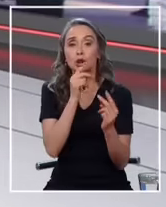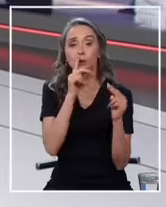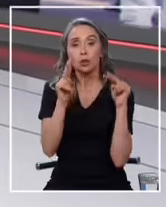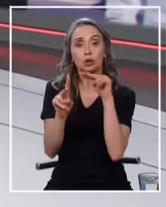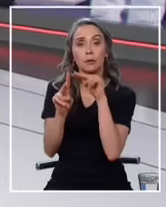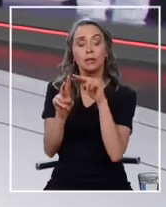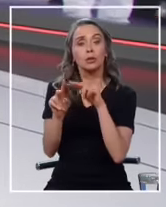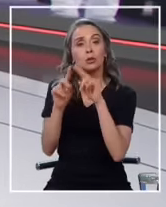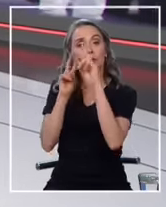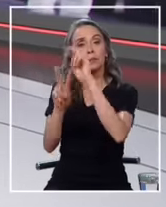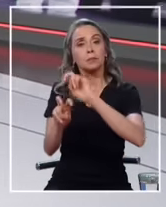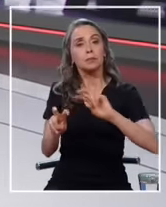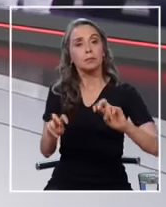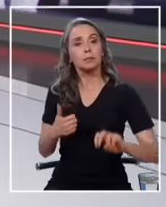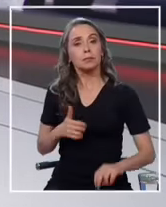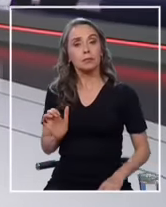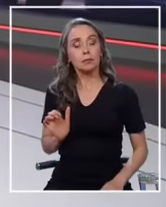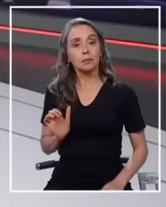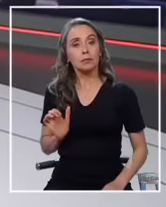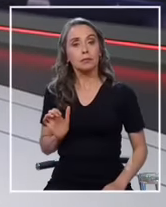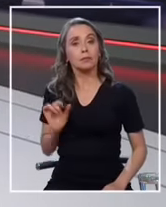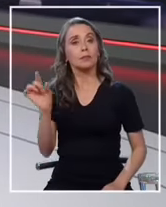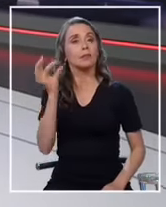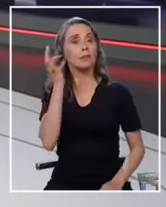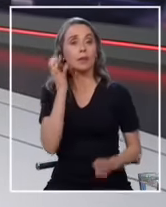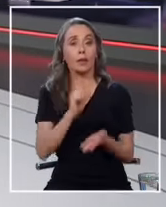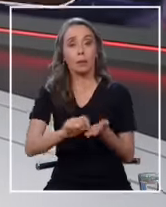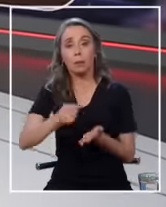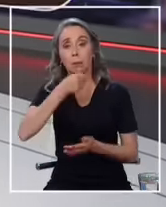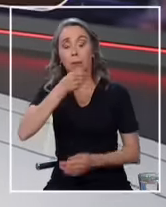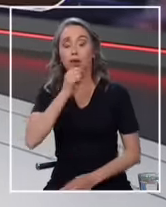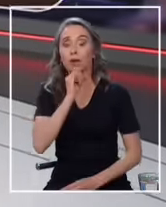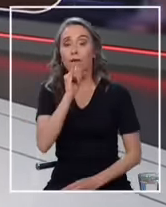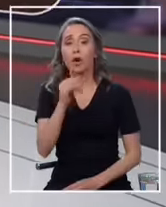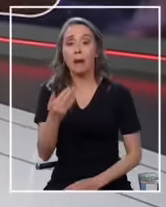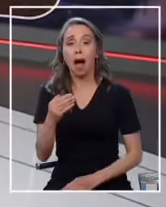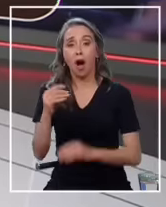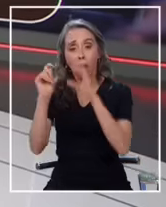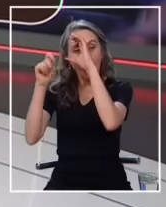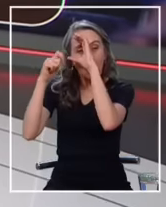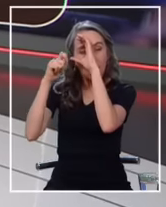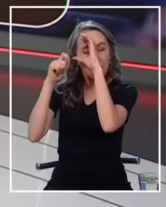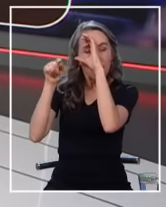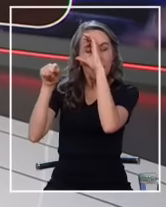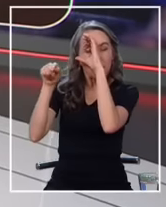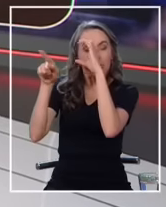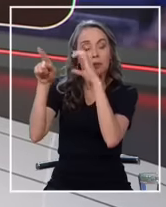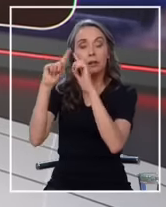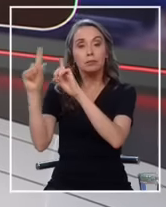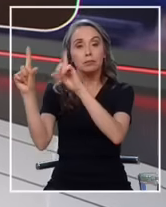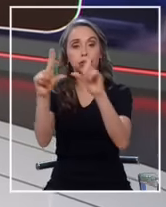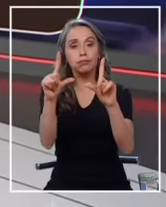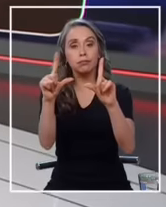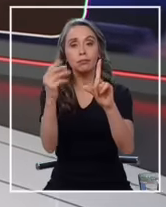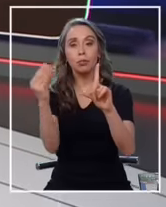están siendo rastreados por la PDI. Jimena González tiene los detalles en vivo. Jimena, buenas noches.